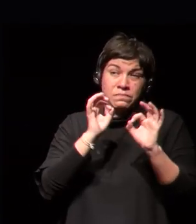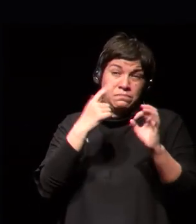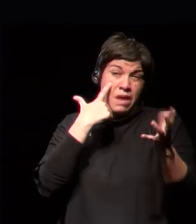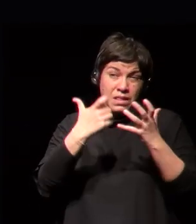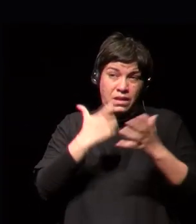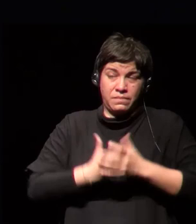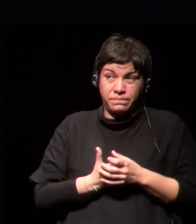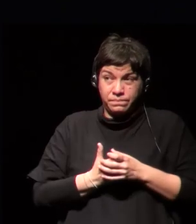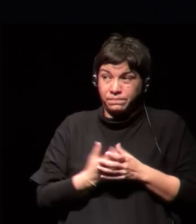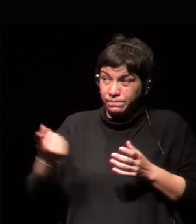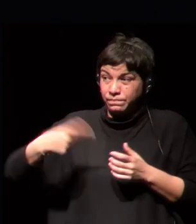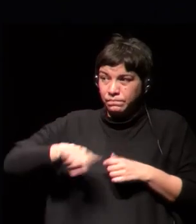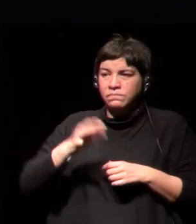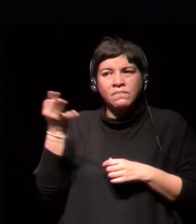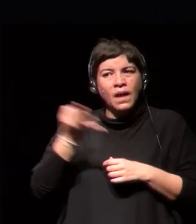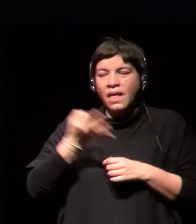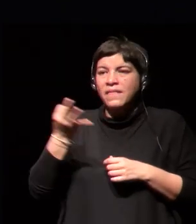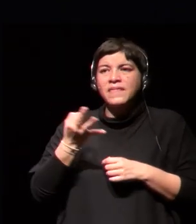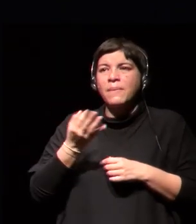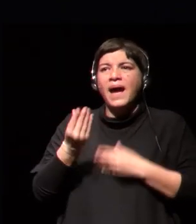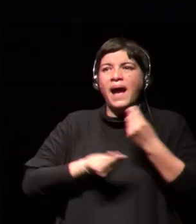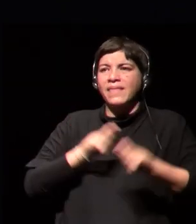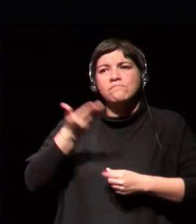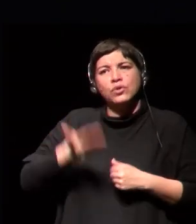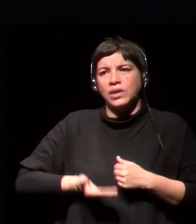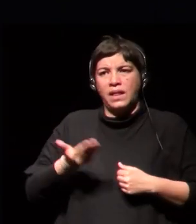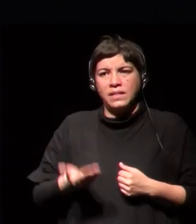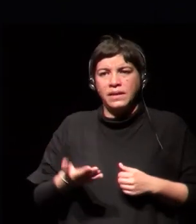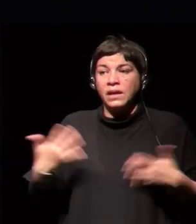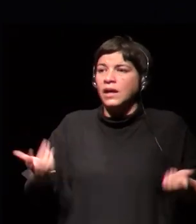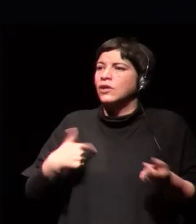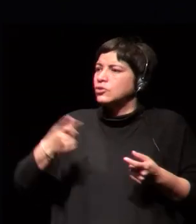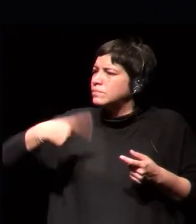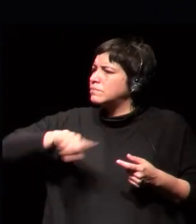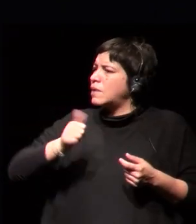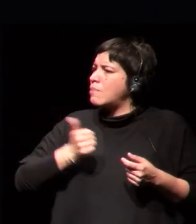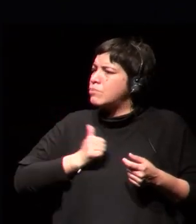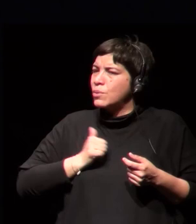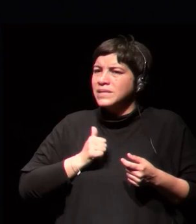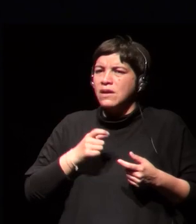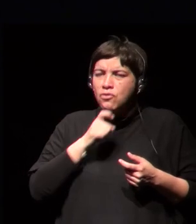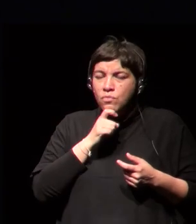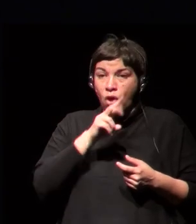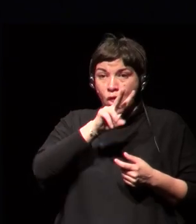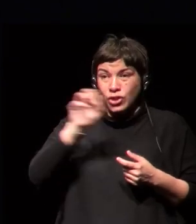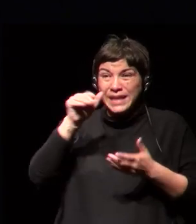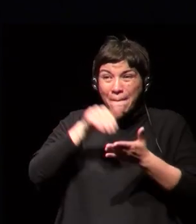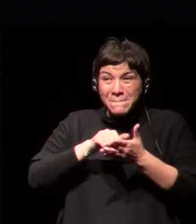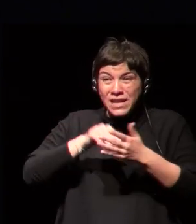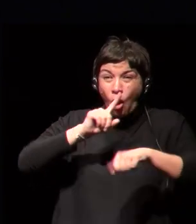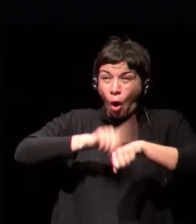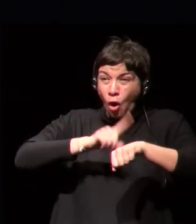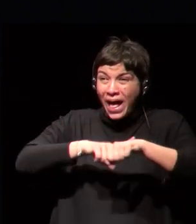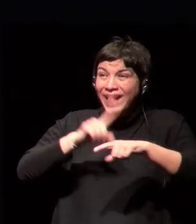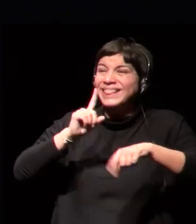hacer algo importante. Así que, ¿cómo aprovechar estas 200.000 horas de tiempo como artistas? ¿Cómo hacerlo de forma